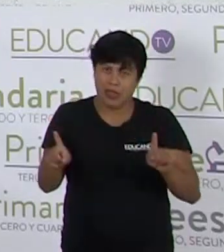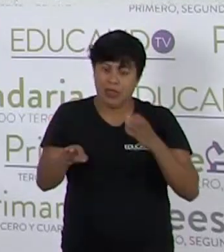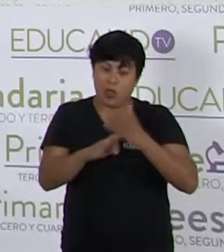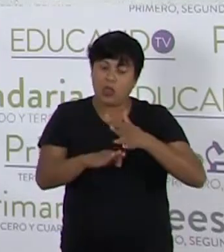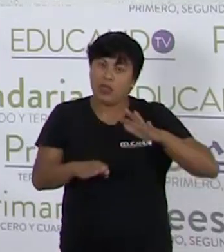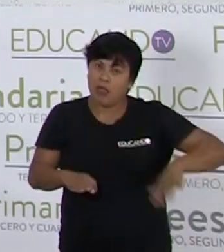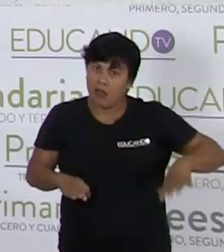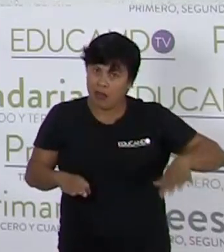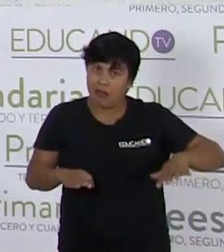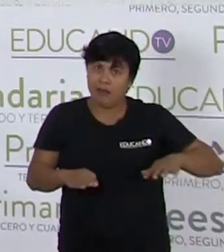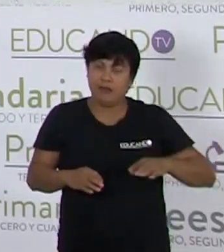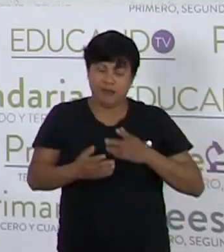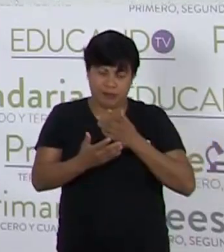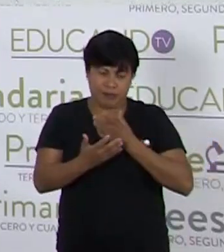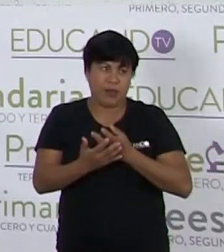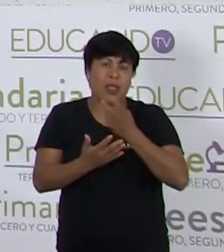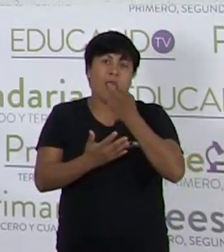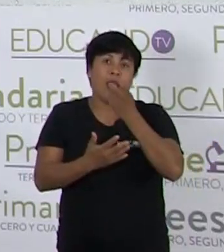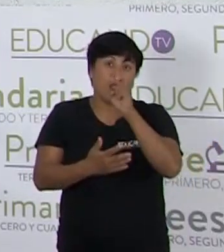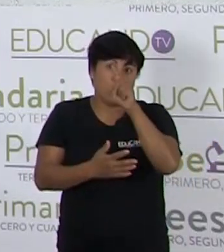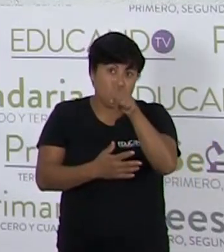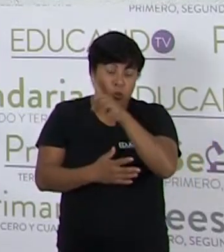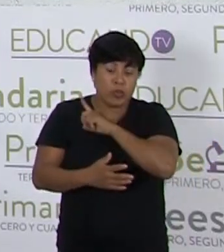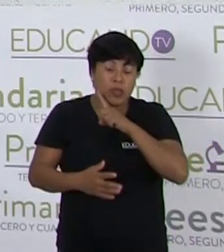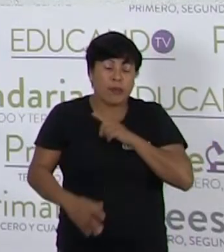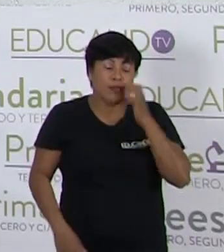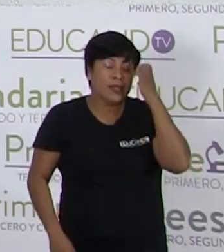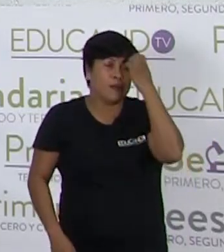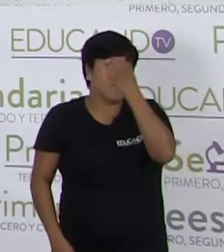ratito. Si tú observas,